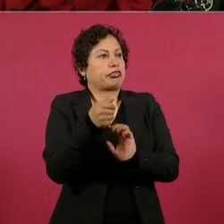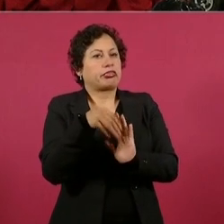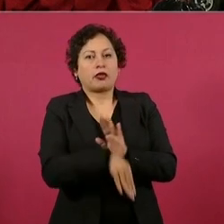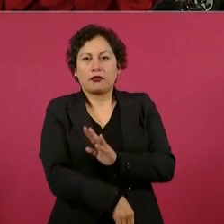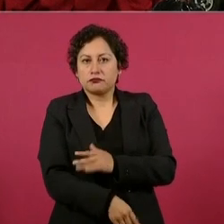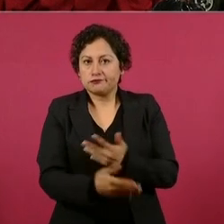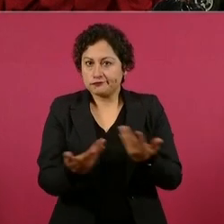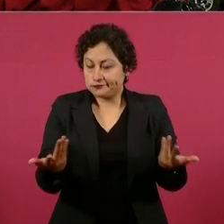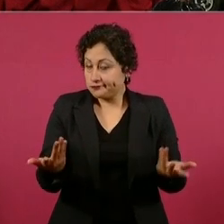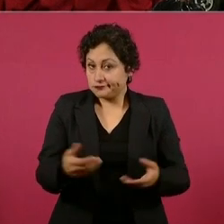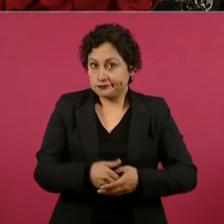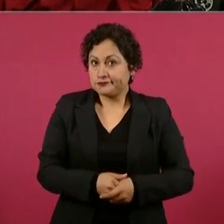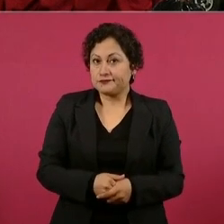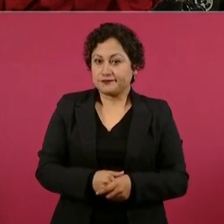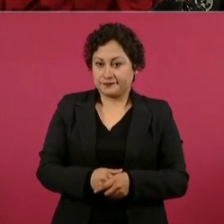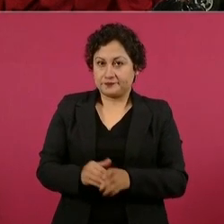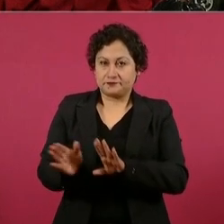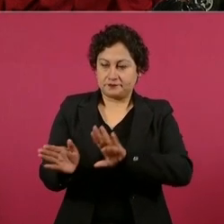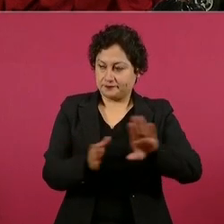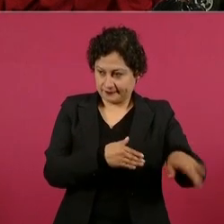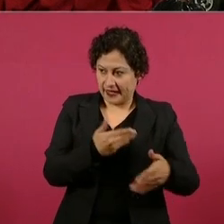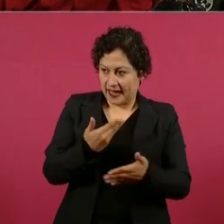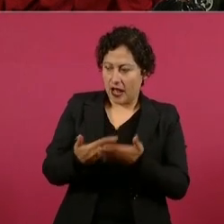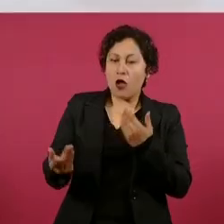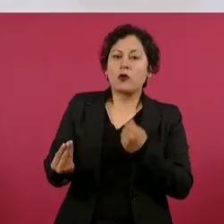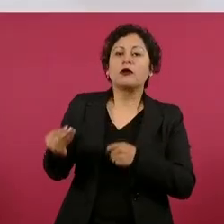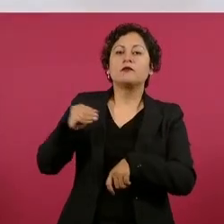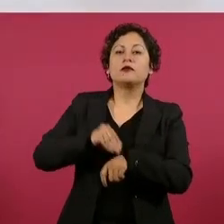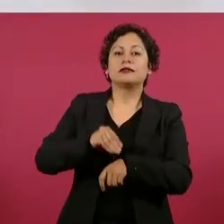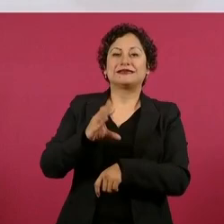Pero a ver, ponga a Ciro cuando el desafuero.